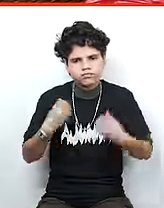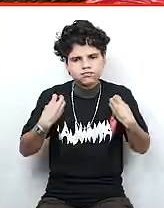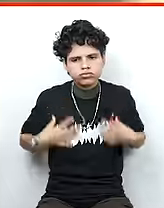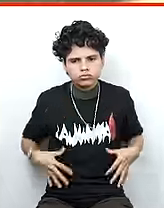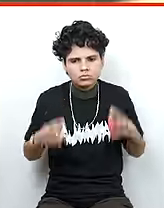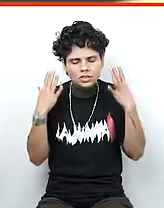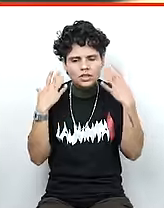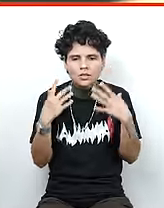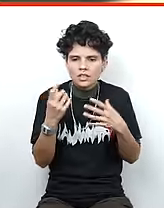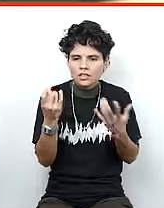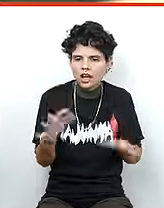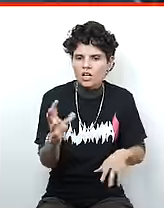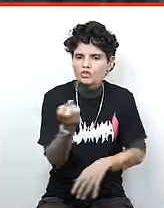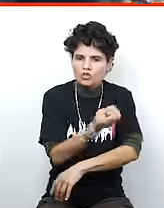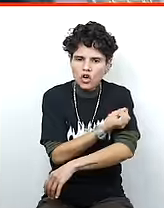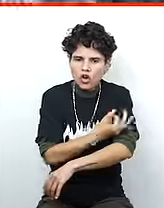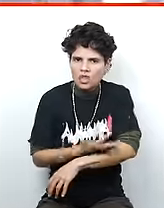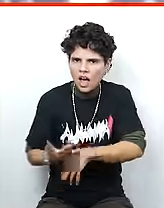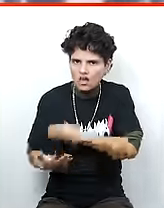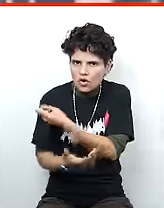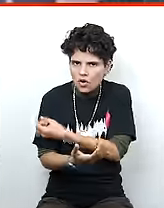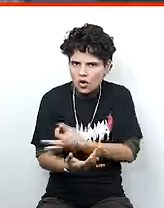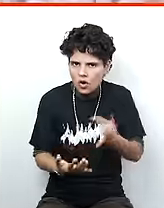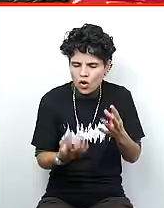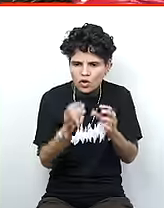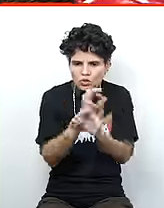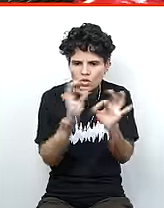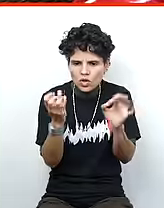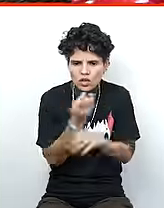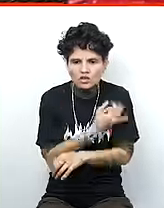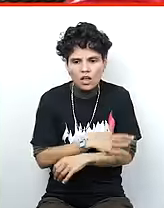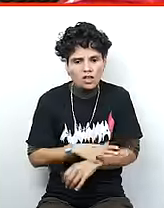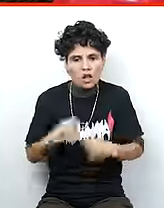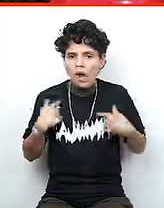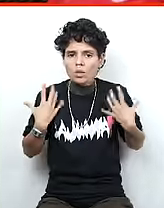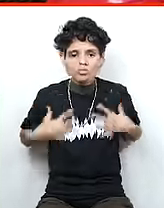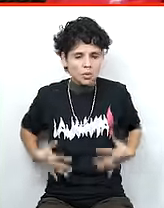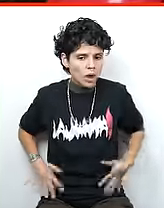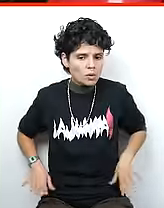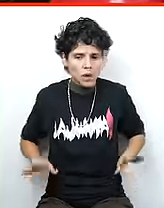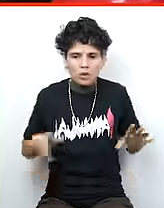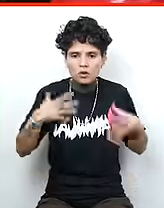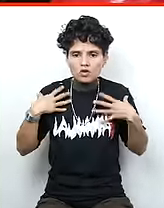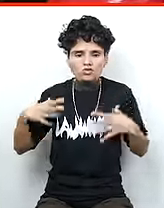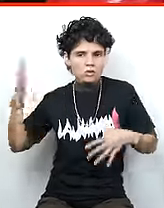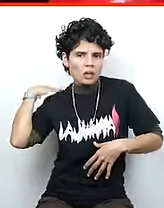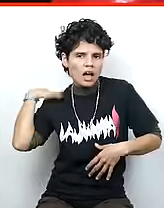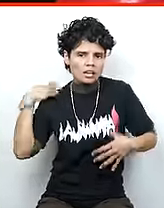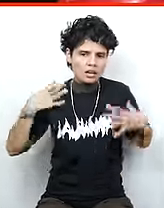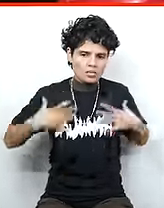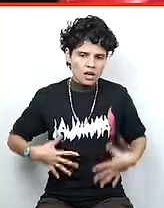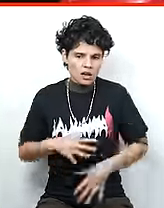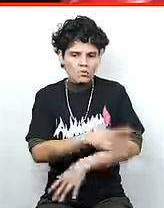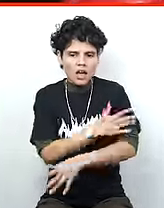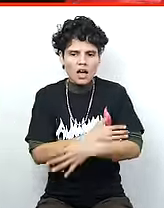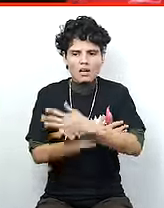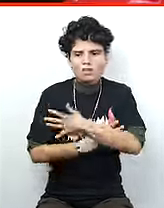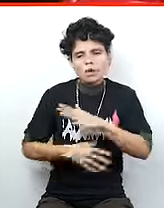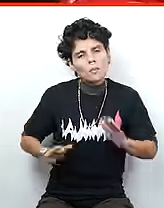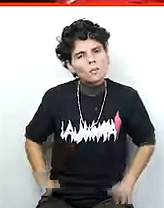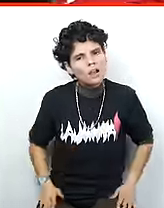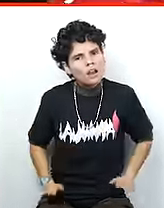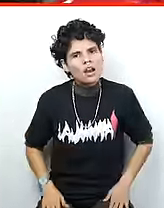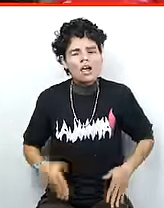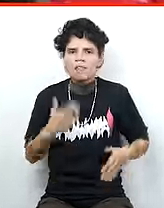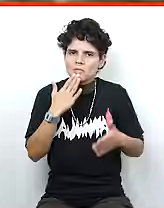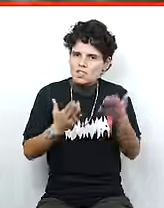cuerpo. Pero te lo has contado, ¿no? No, la verdad no, nunca me lo he contado, pero tengo todo el cuerpo. Todo aquí, el torso, la espalda, los brazos. Ahora empecé